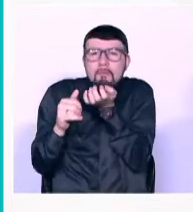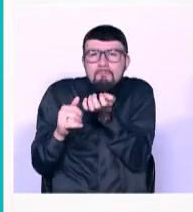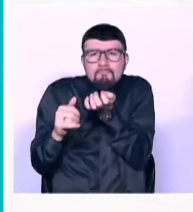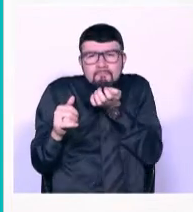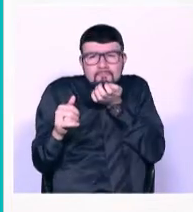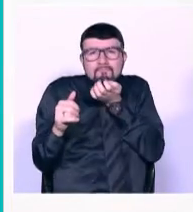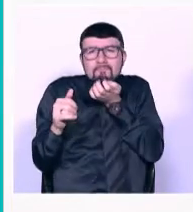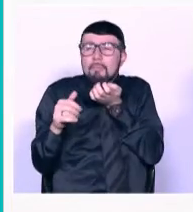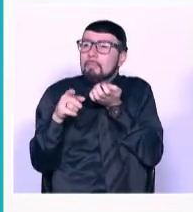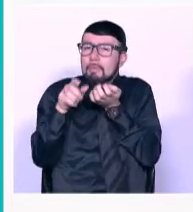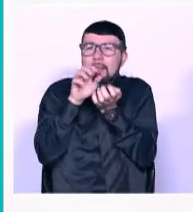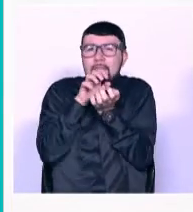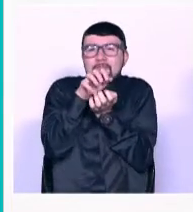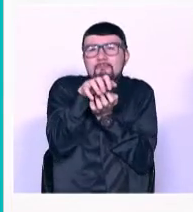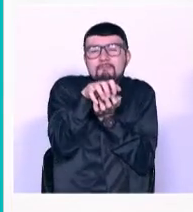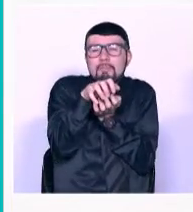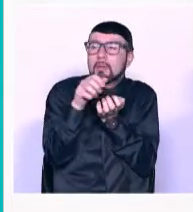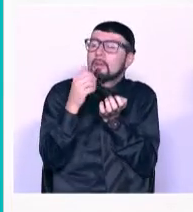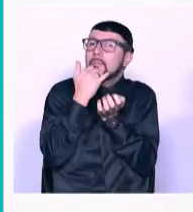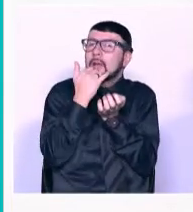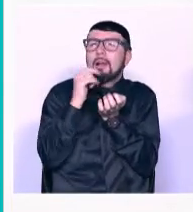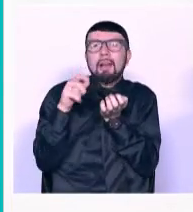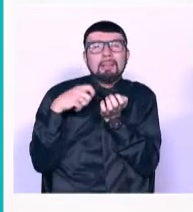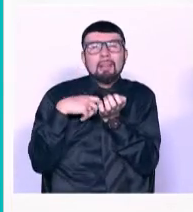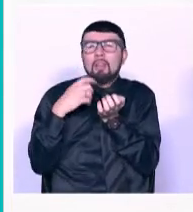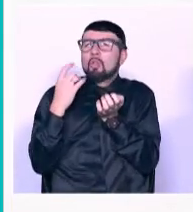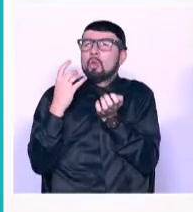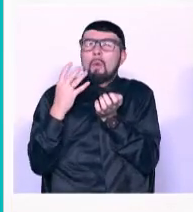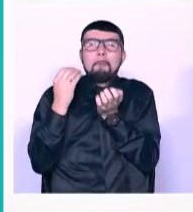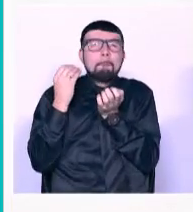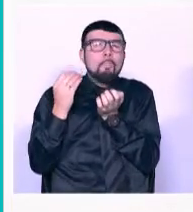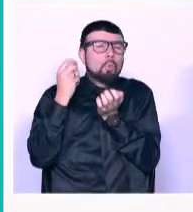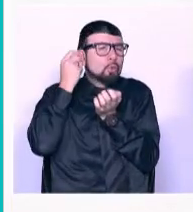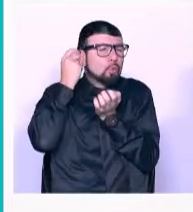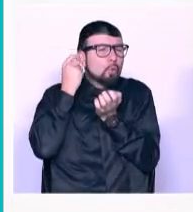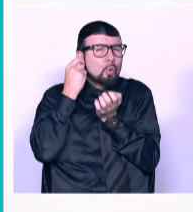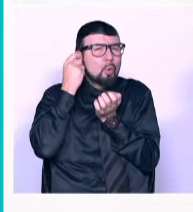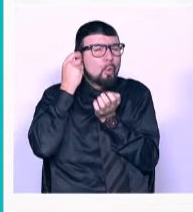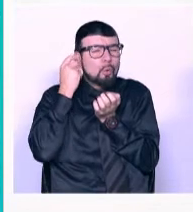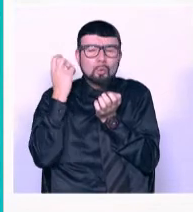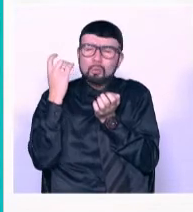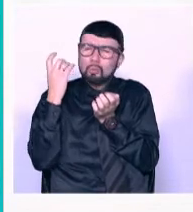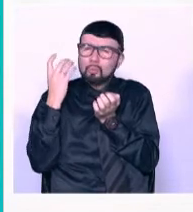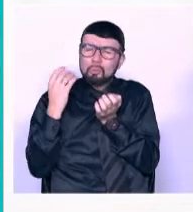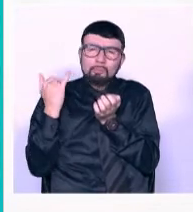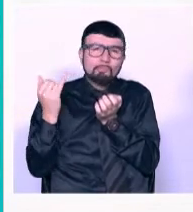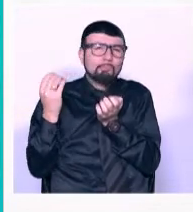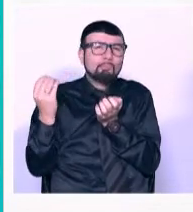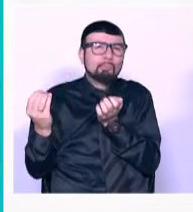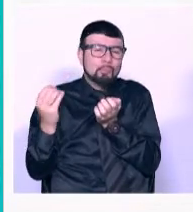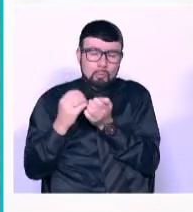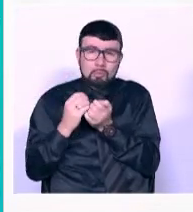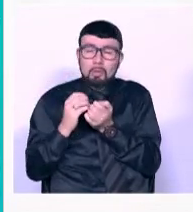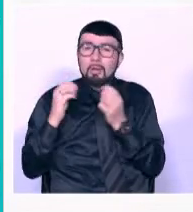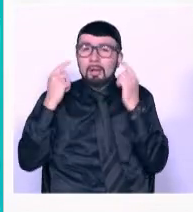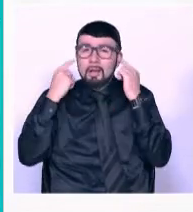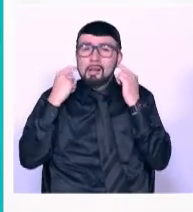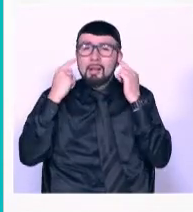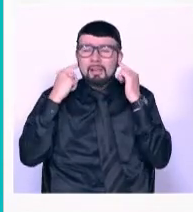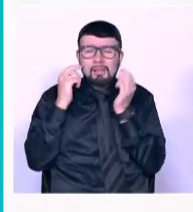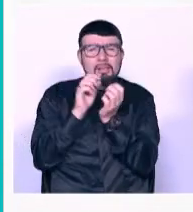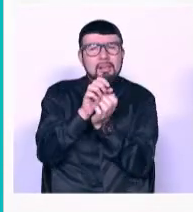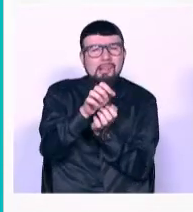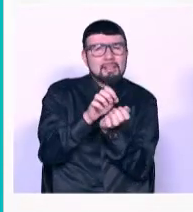atrás, estos pacientes tienen muchos dolores de oído, dolores articulares, o son pacientes